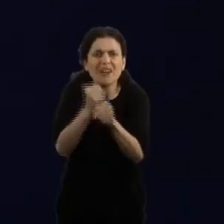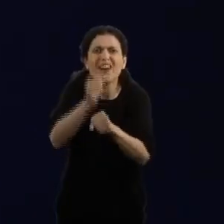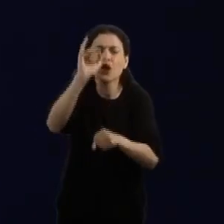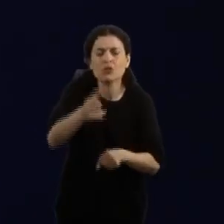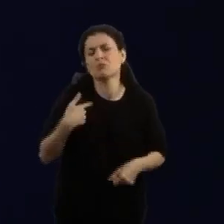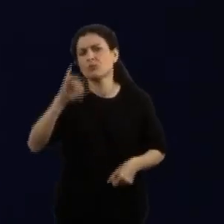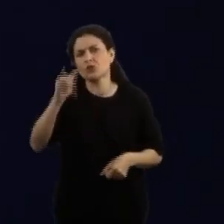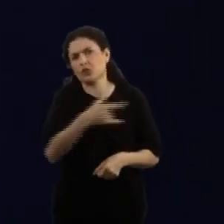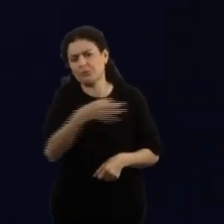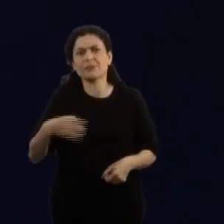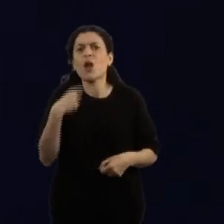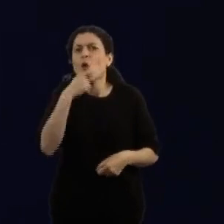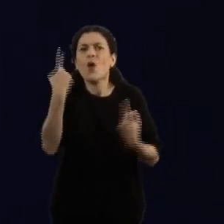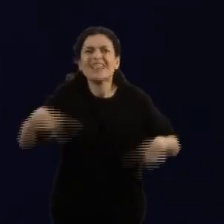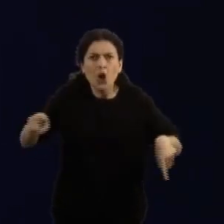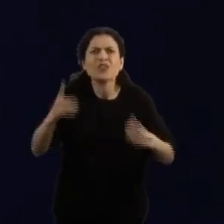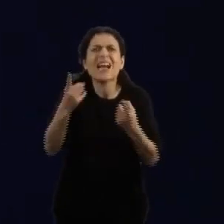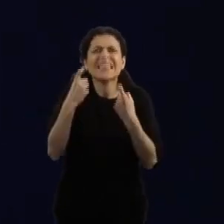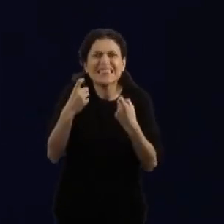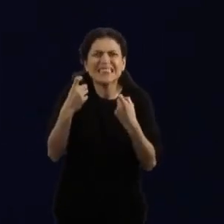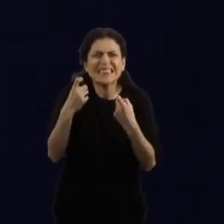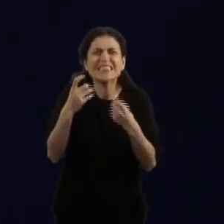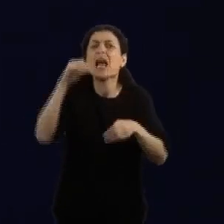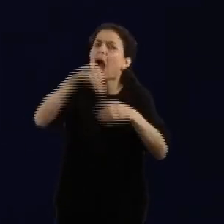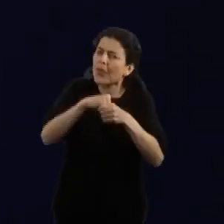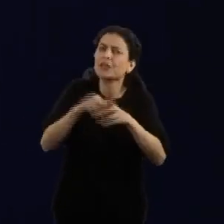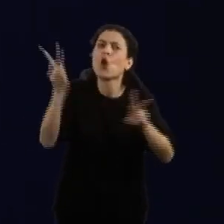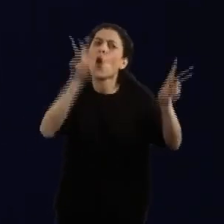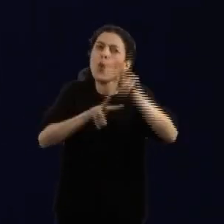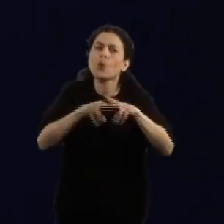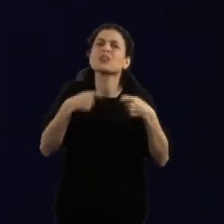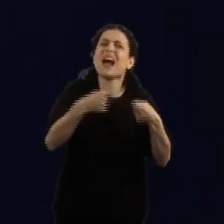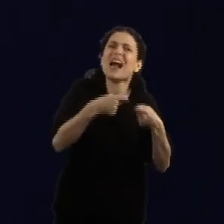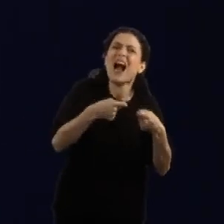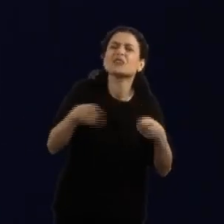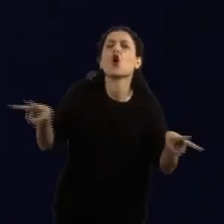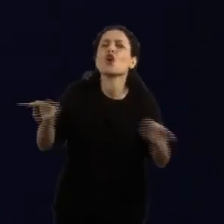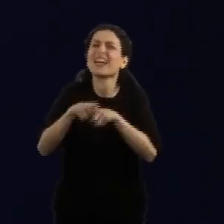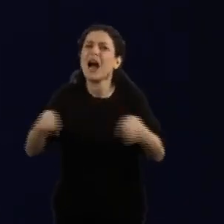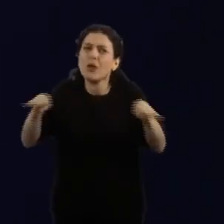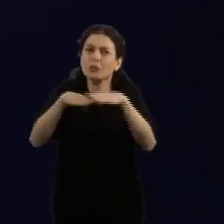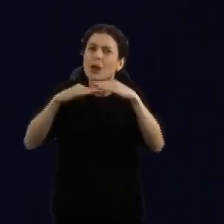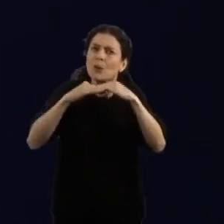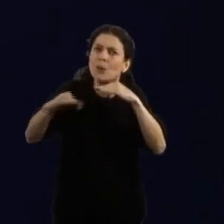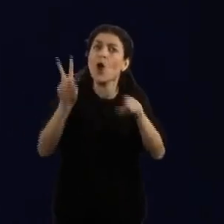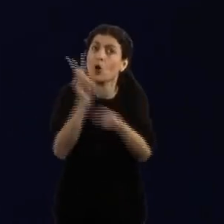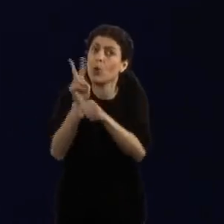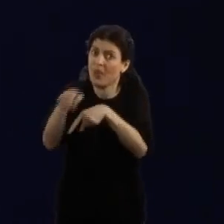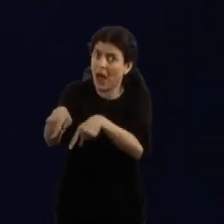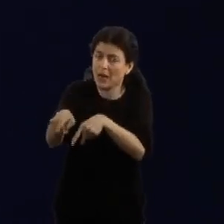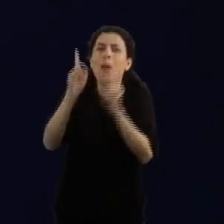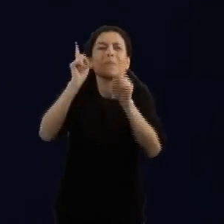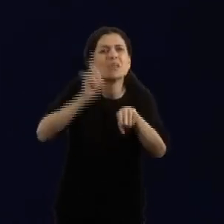hacer todo lo que sea posible dentro del equilibrio fiscal, dentro del cuidado de las cuentas públicas, para darle a las fuerzas todo